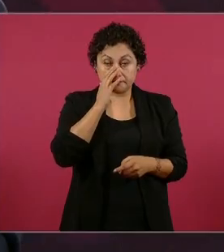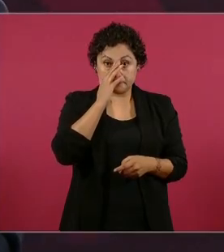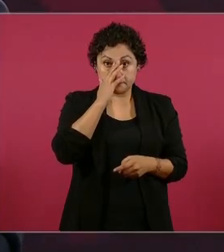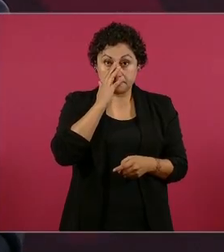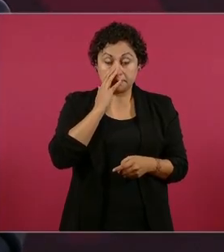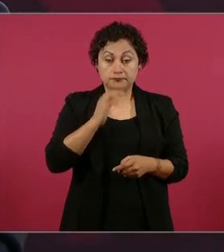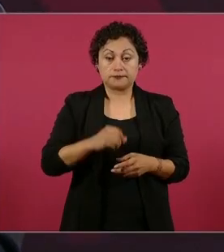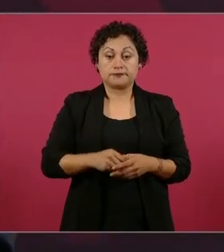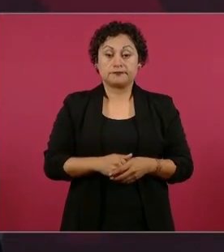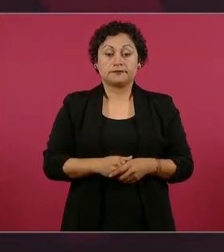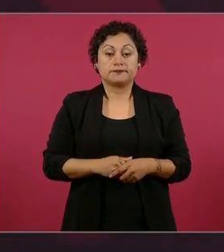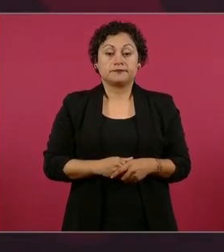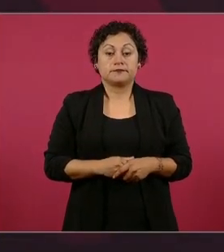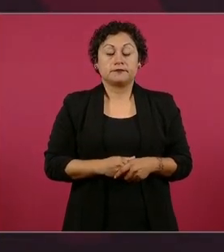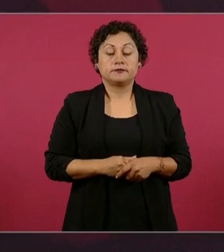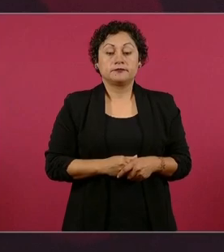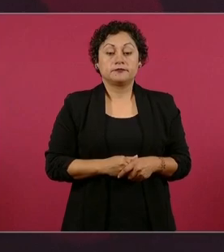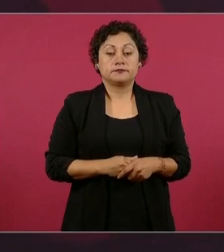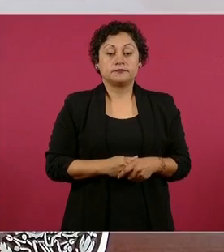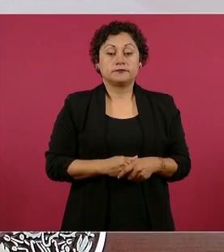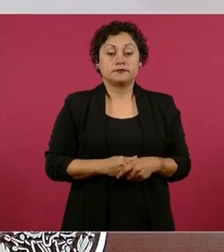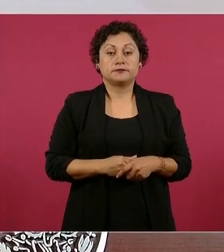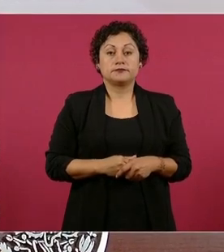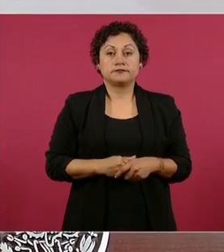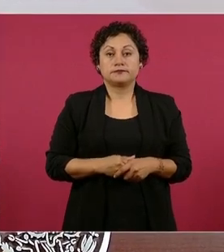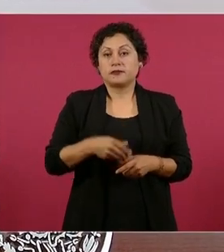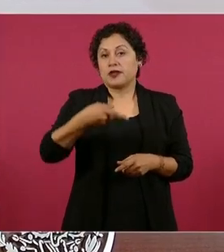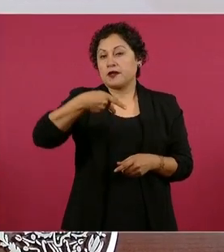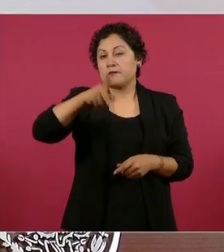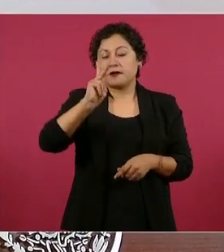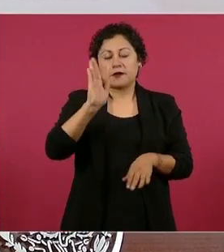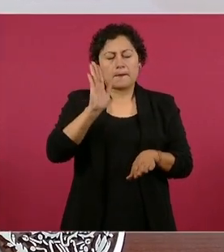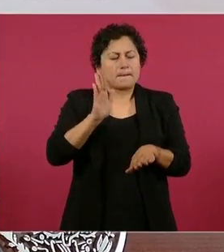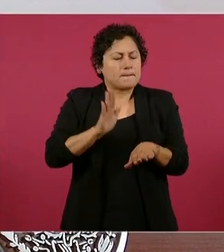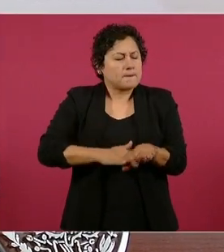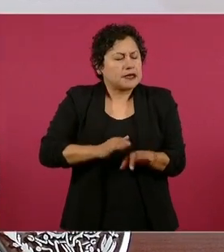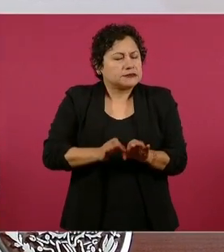es que no haya violencia.